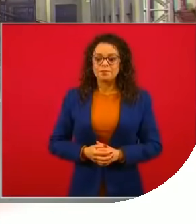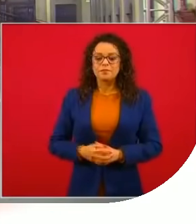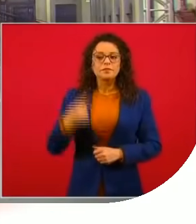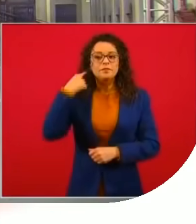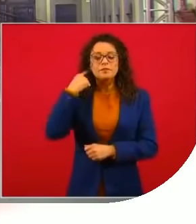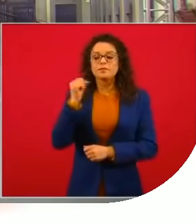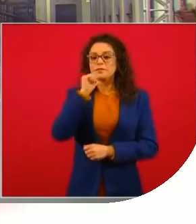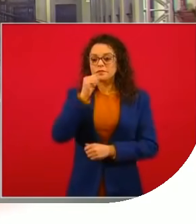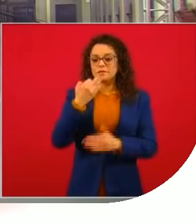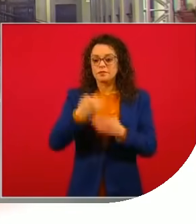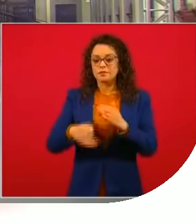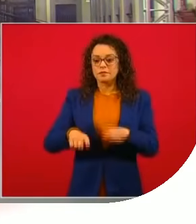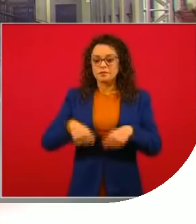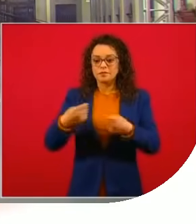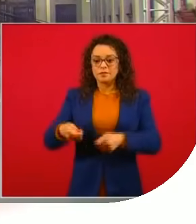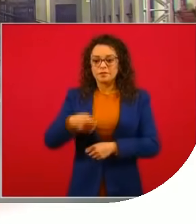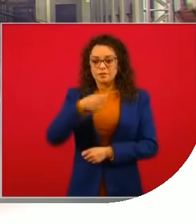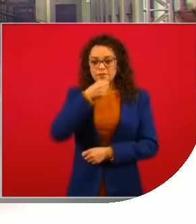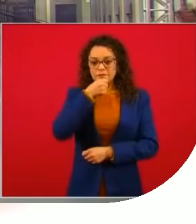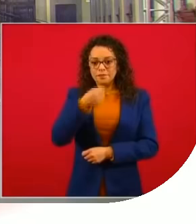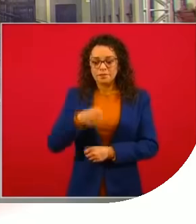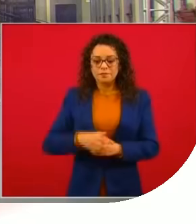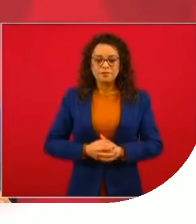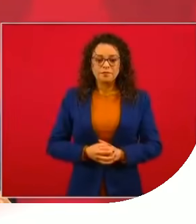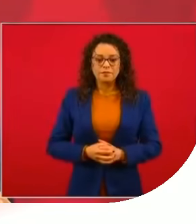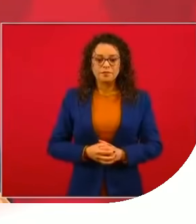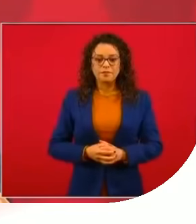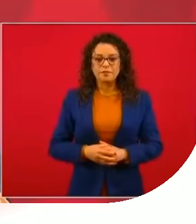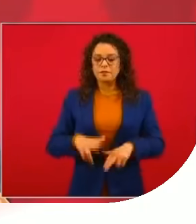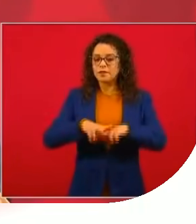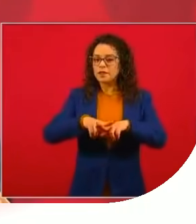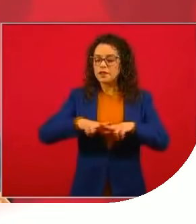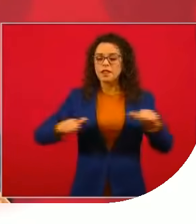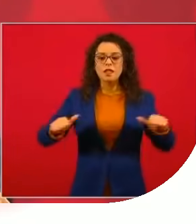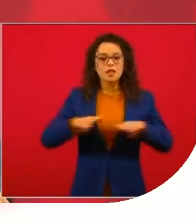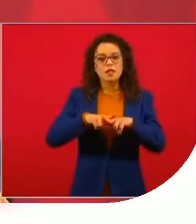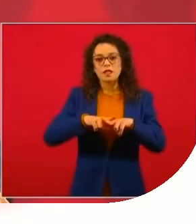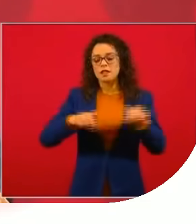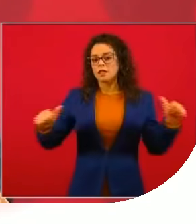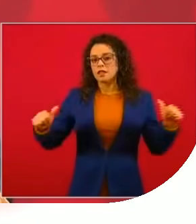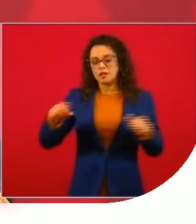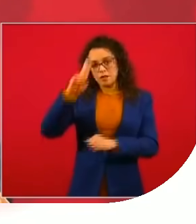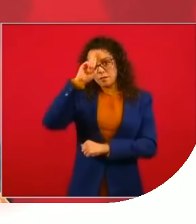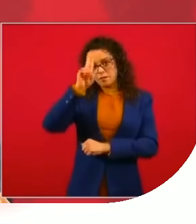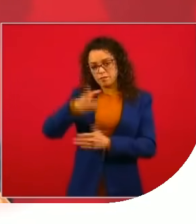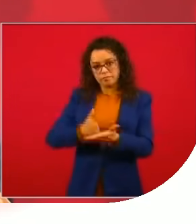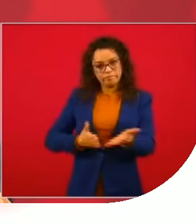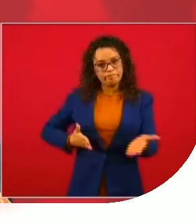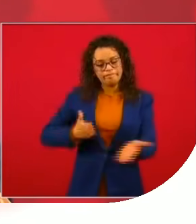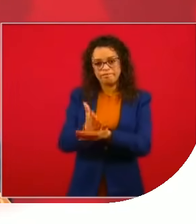en las elecciones? No puede nadie intervenir del gobierno.